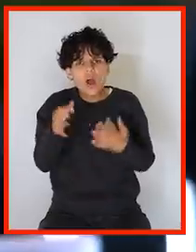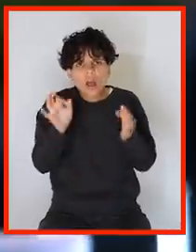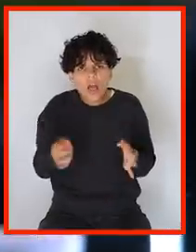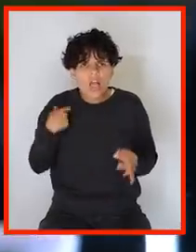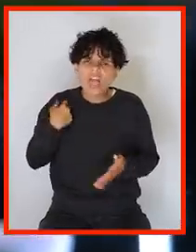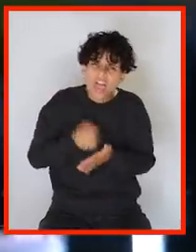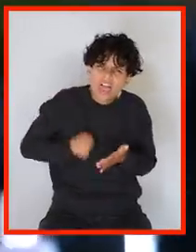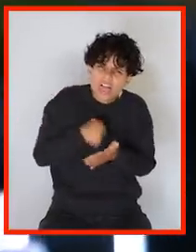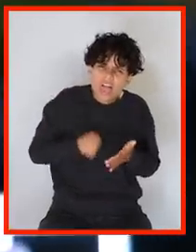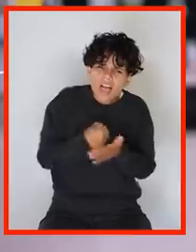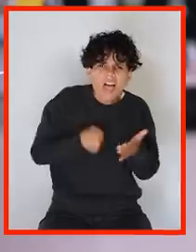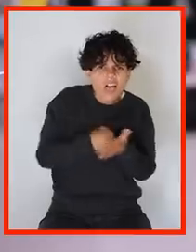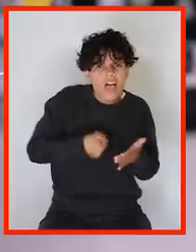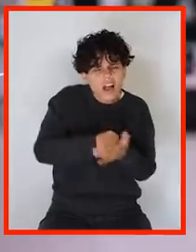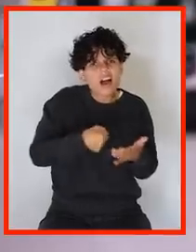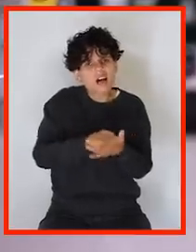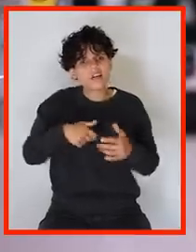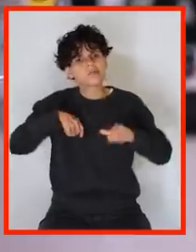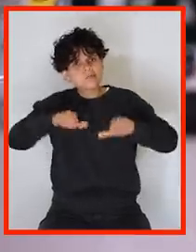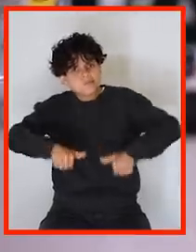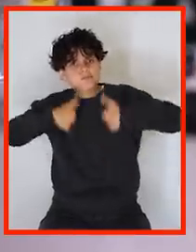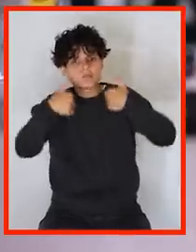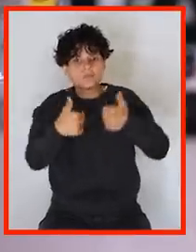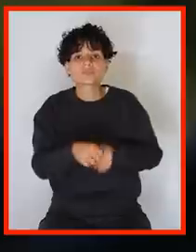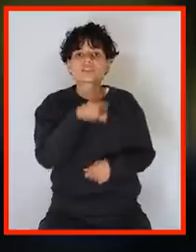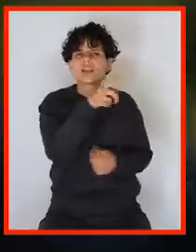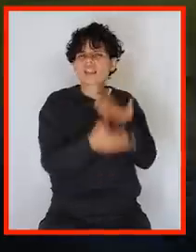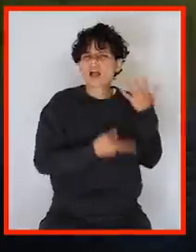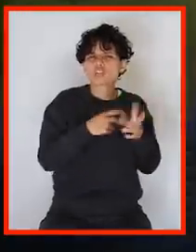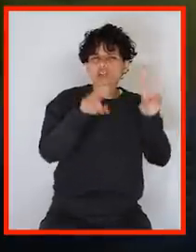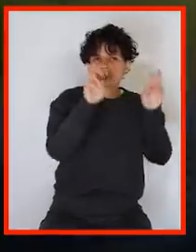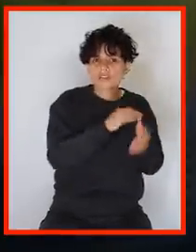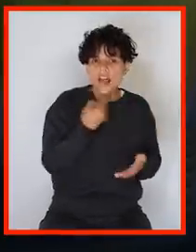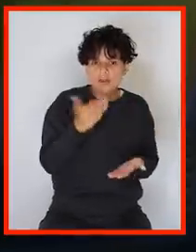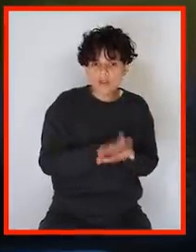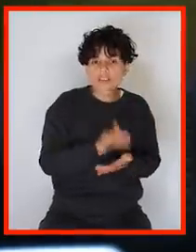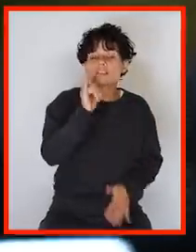que ahora estaba lográndolo, ¿cachai? La canción habla de la muerte, ¿eh? Sí.